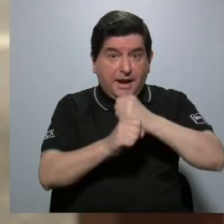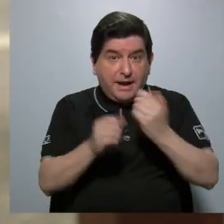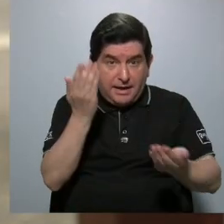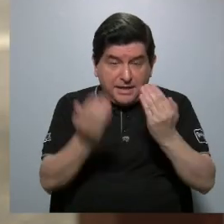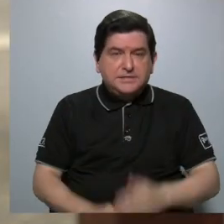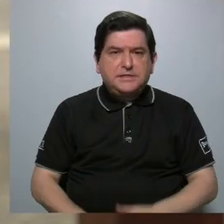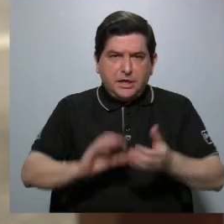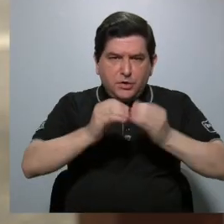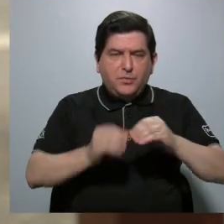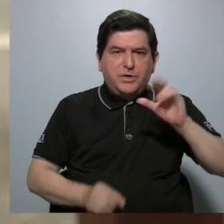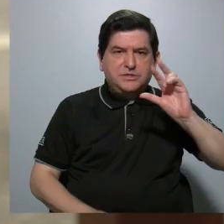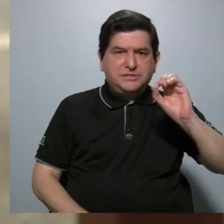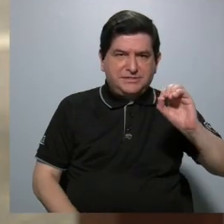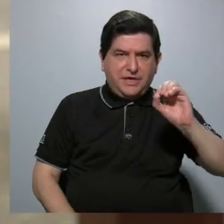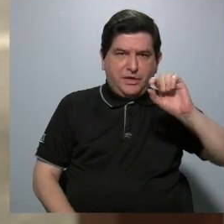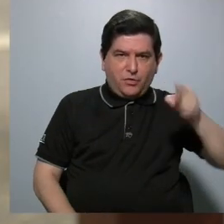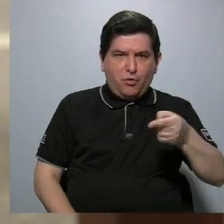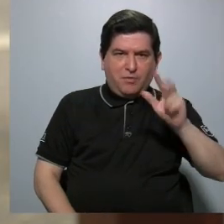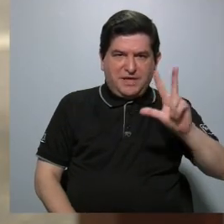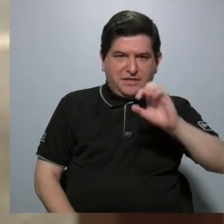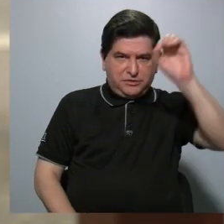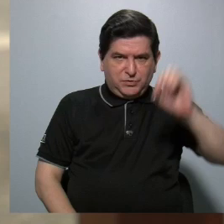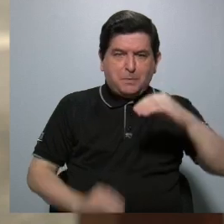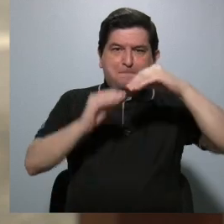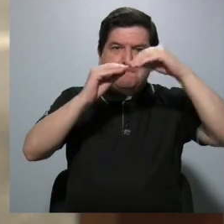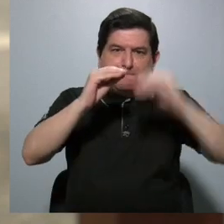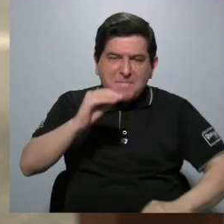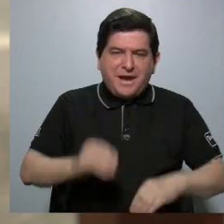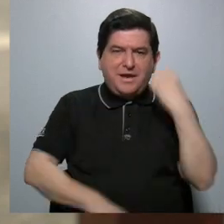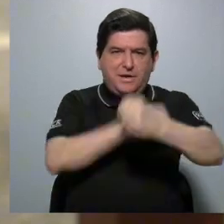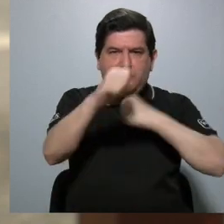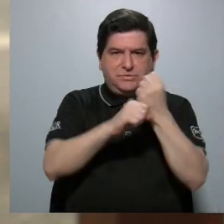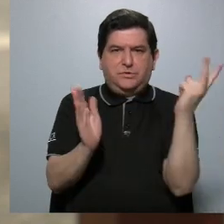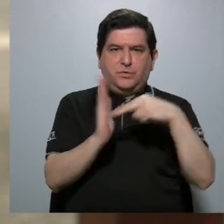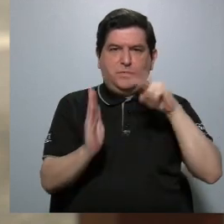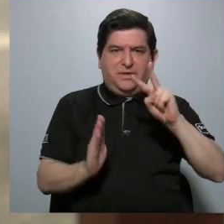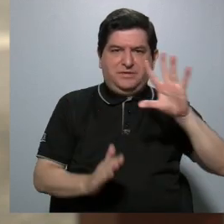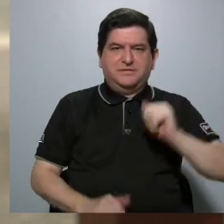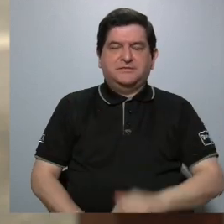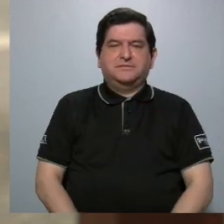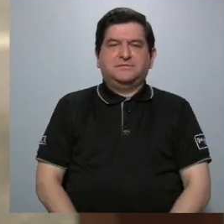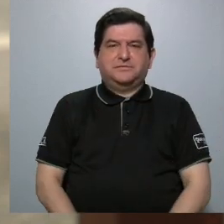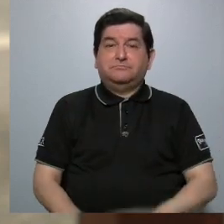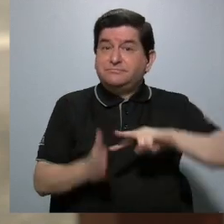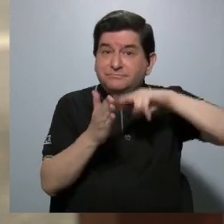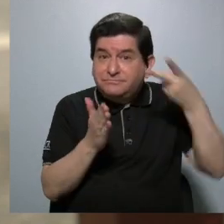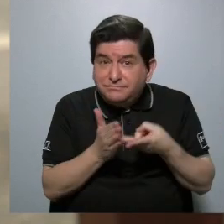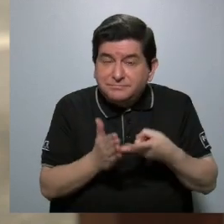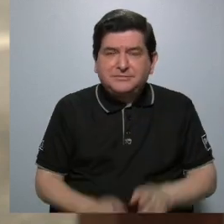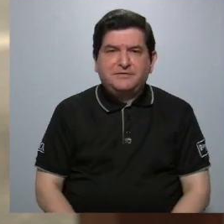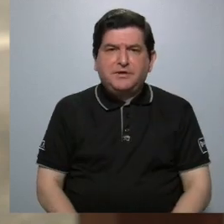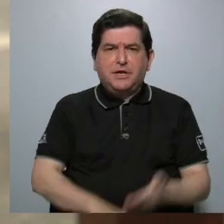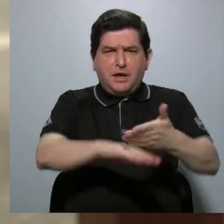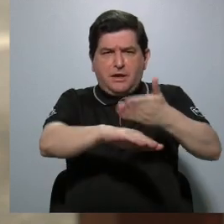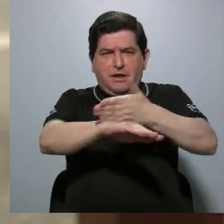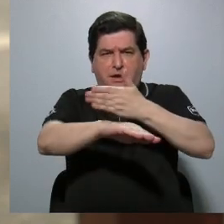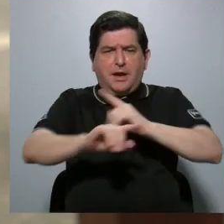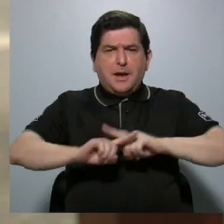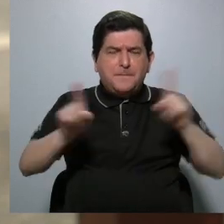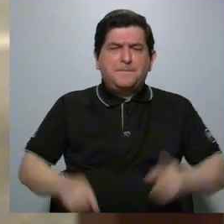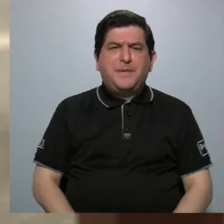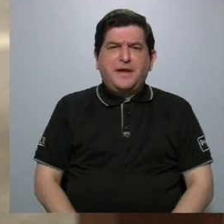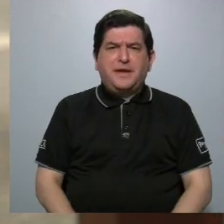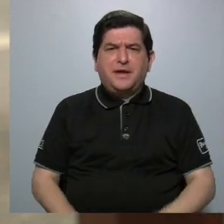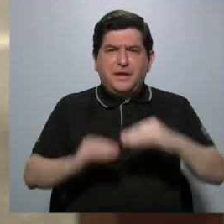dato 0,3 puntos porcentuales menor que el año 2025. Es decir, vamos a crecer, pero a un